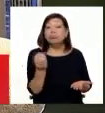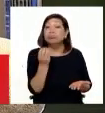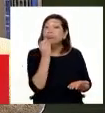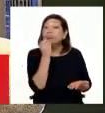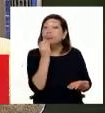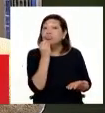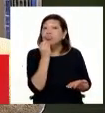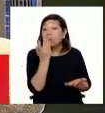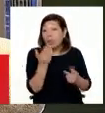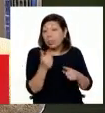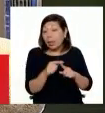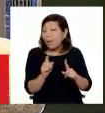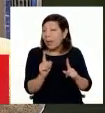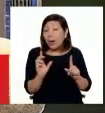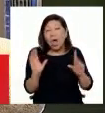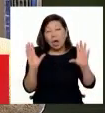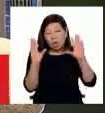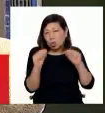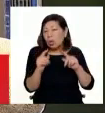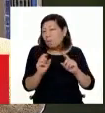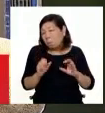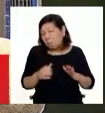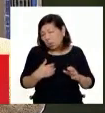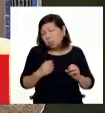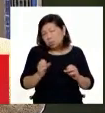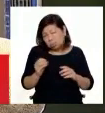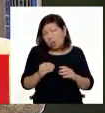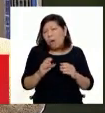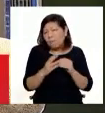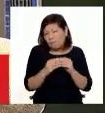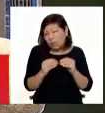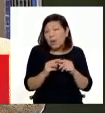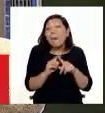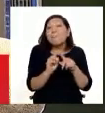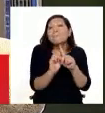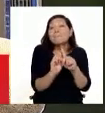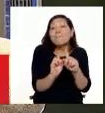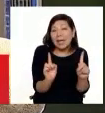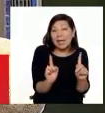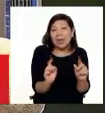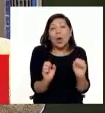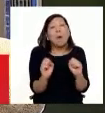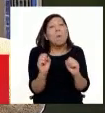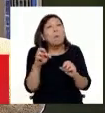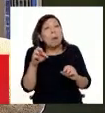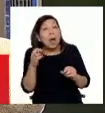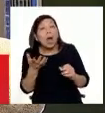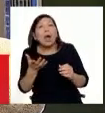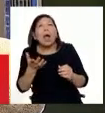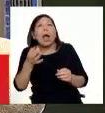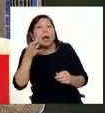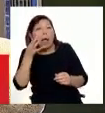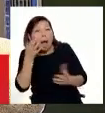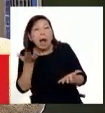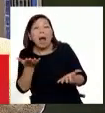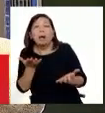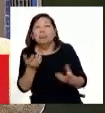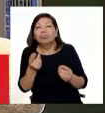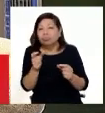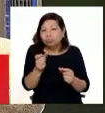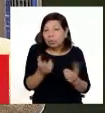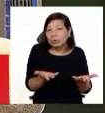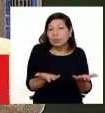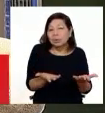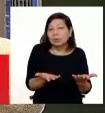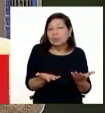alimento en algún tiempo de comida, ¿no? En la cena se podría sí o sí incluir frutas, pero también proteínas y carbohidratos que van a sumar a la persona,